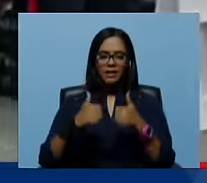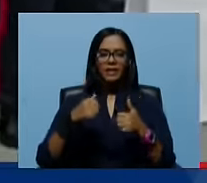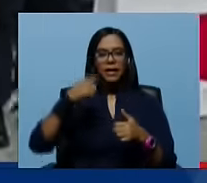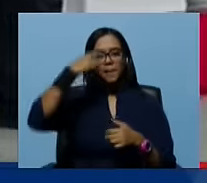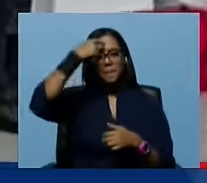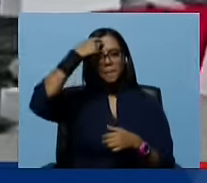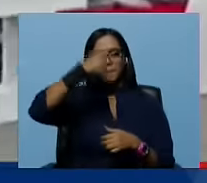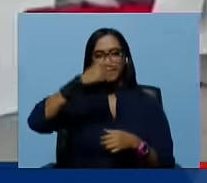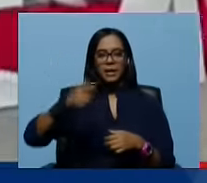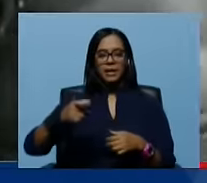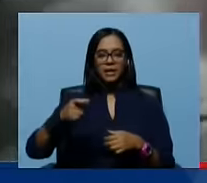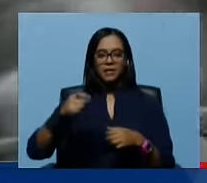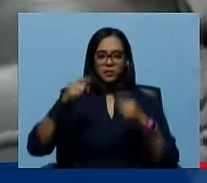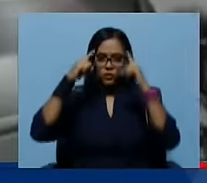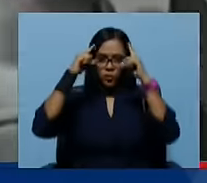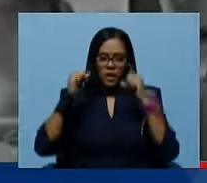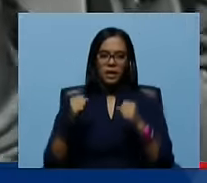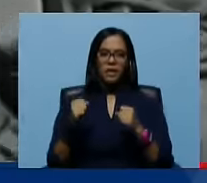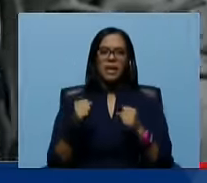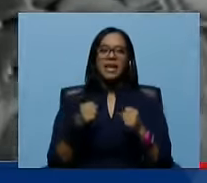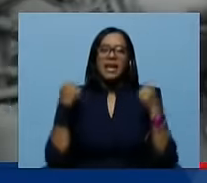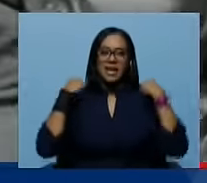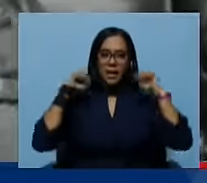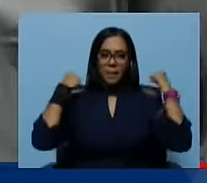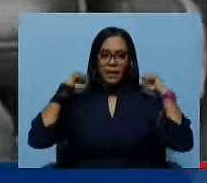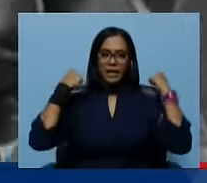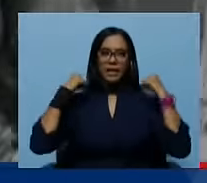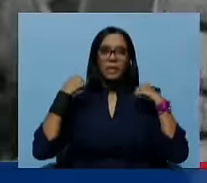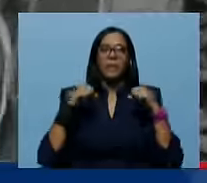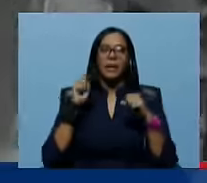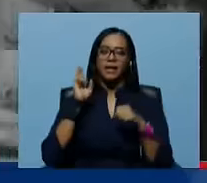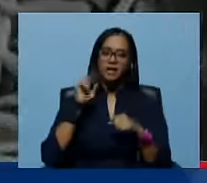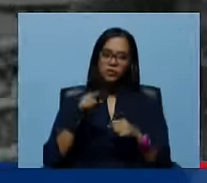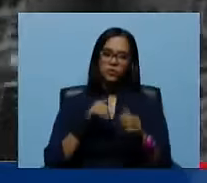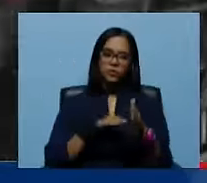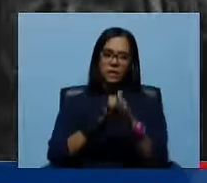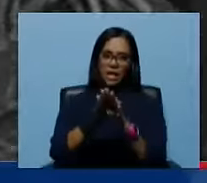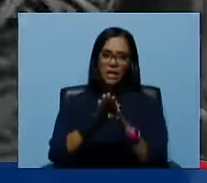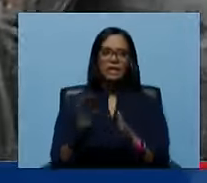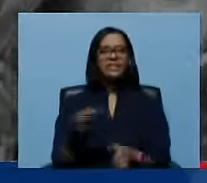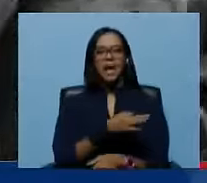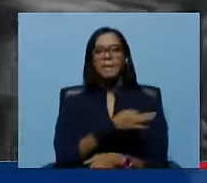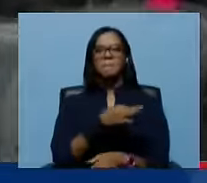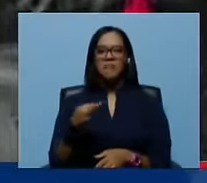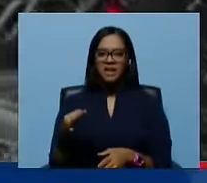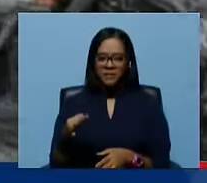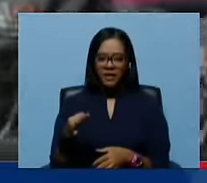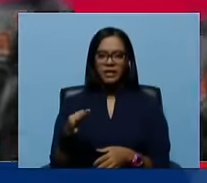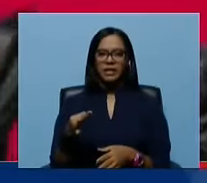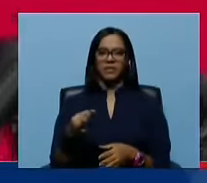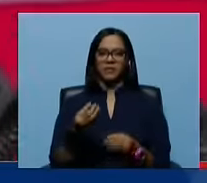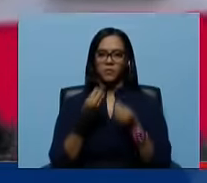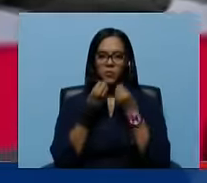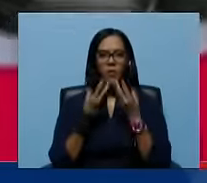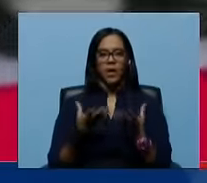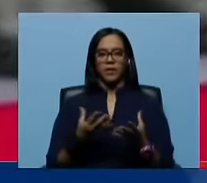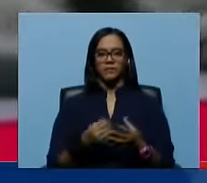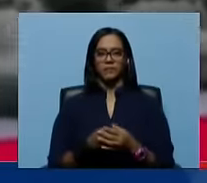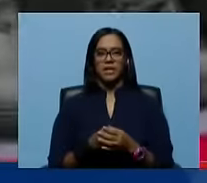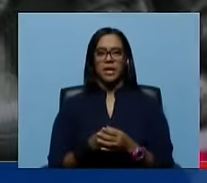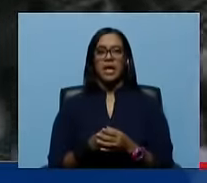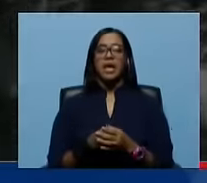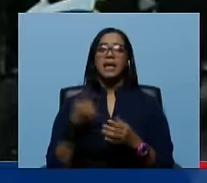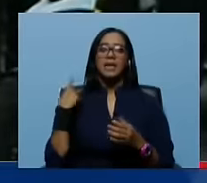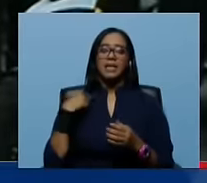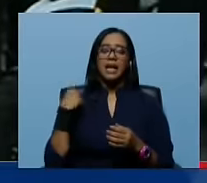y con ello el entrenamiento para que su desempeño sea de manera eficiente y eficaz. Cuente